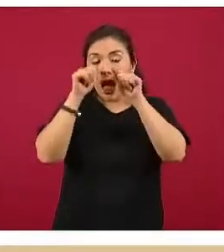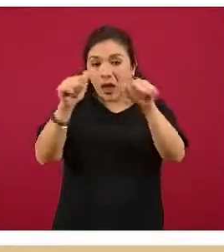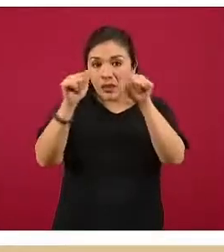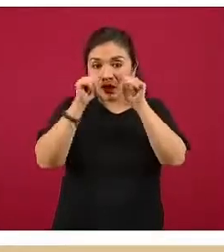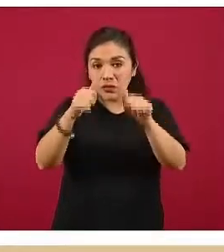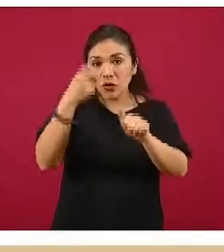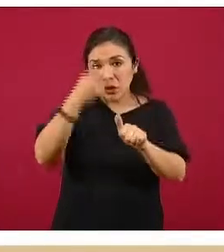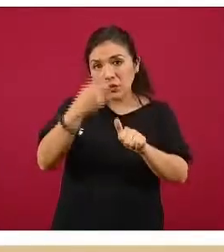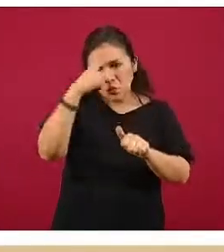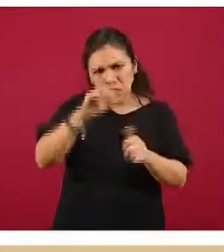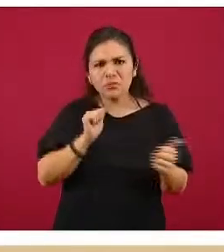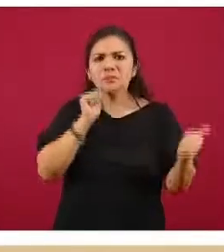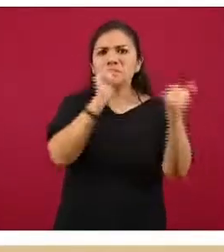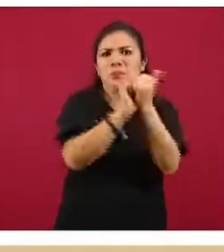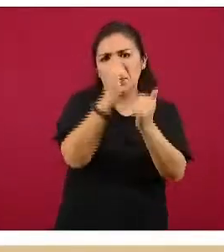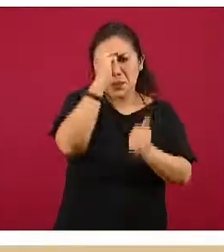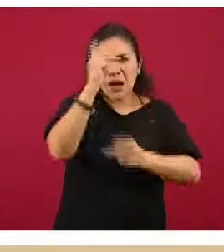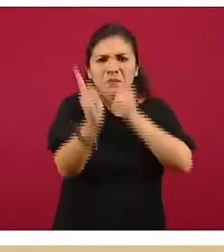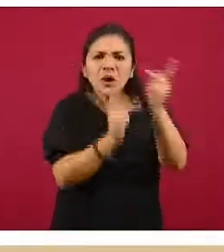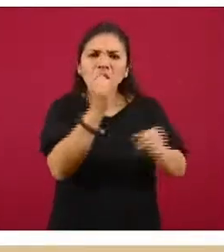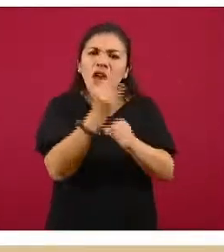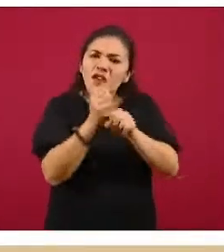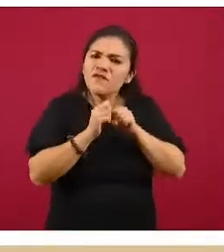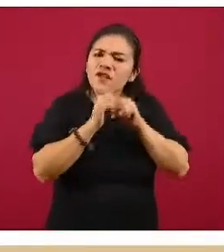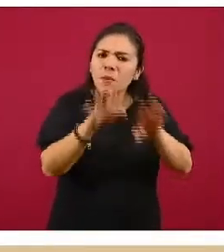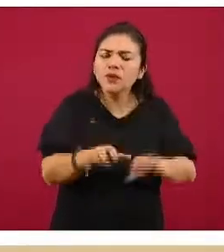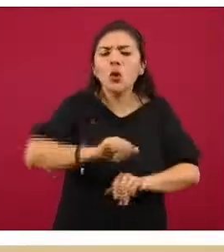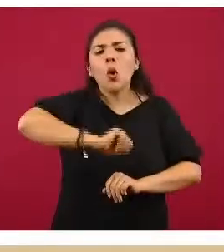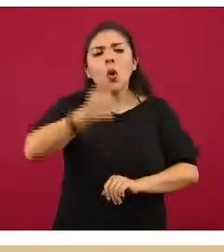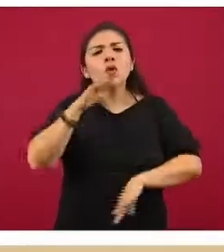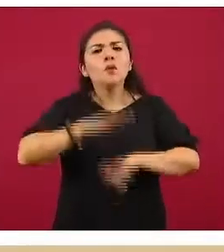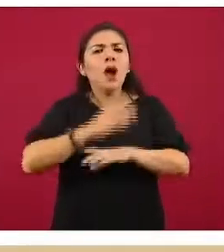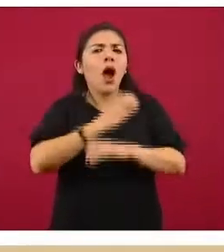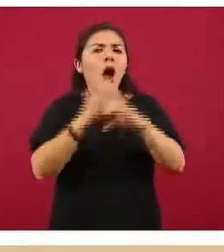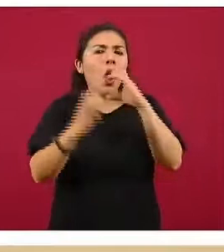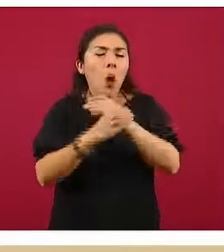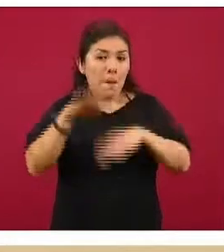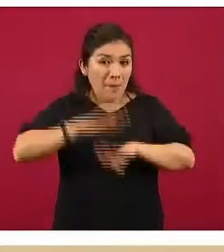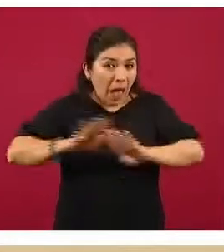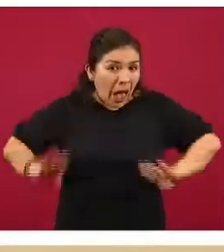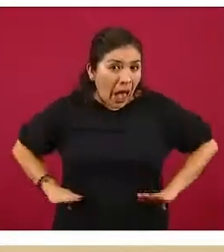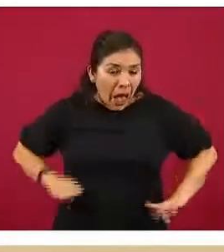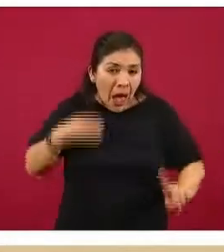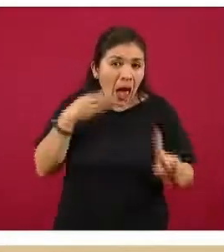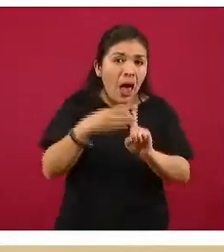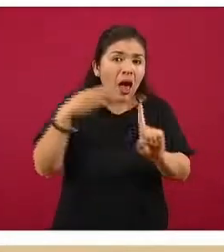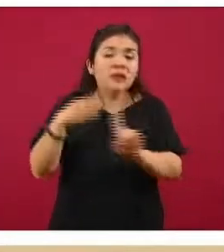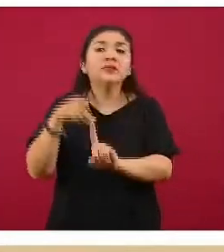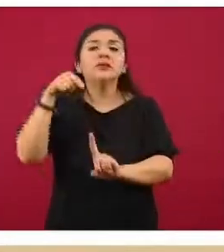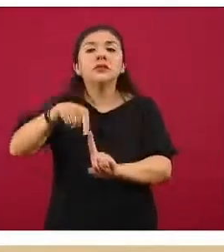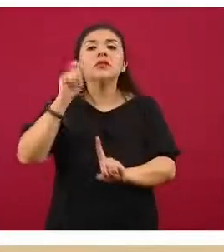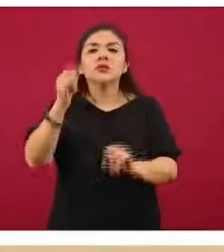poder acercarse a obtener información y algunos detalles ya más particulares, ¿no? En donde también se puede